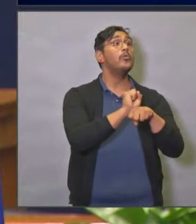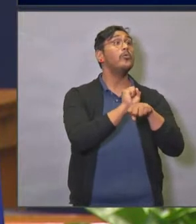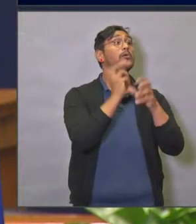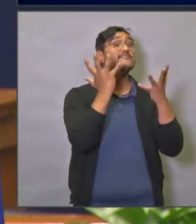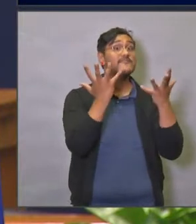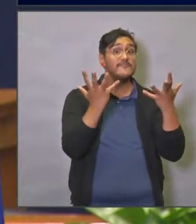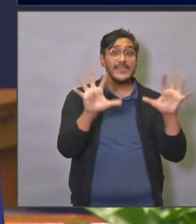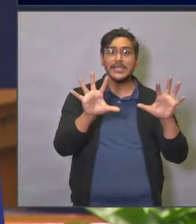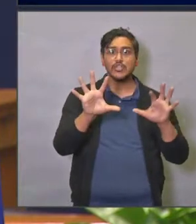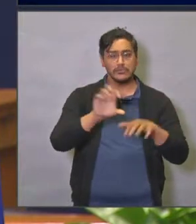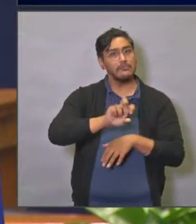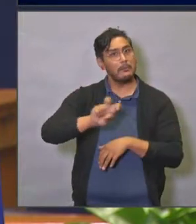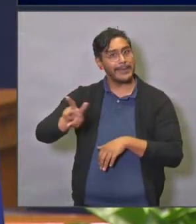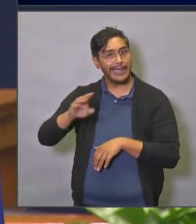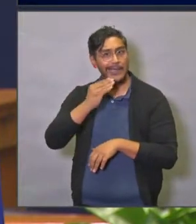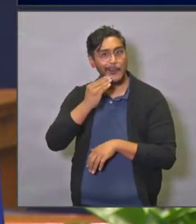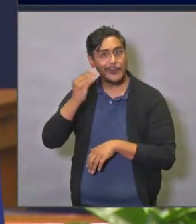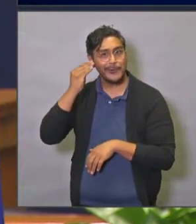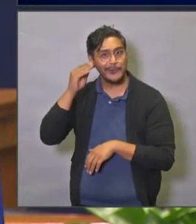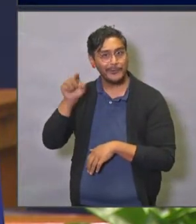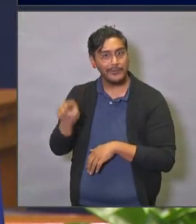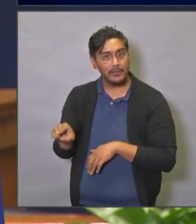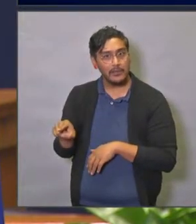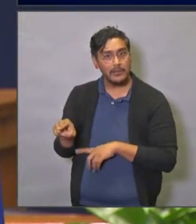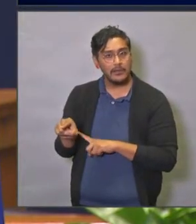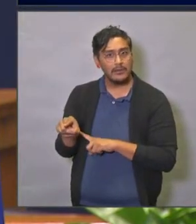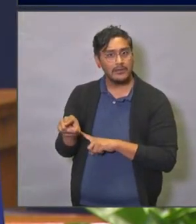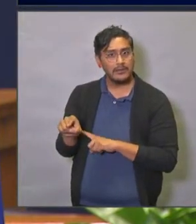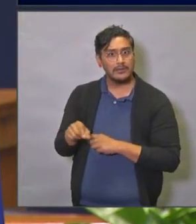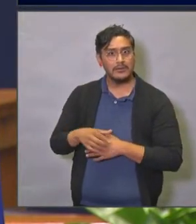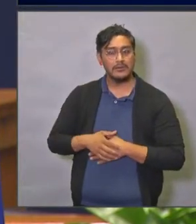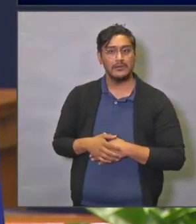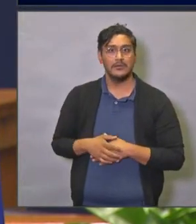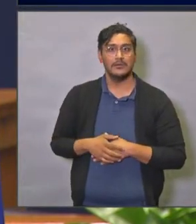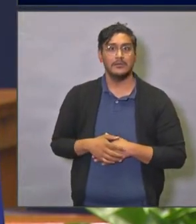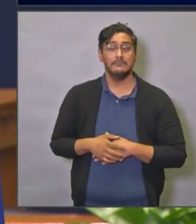hogares. Algunos quienes pueden tener una condición delicada